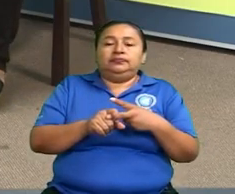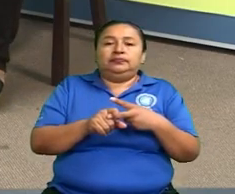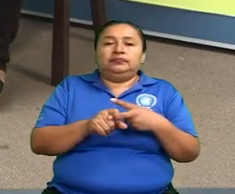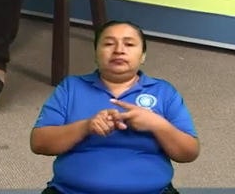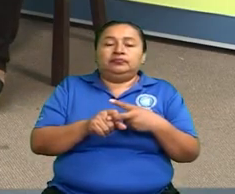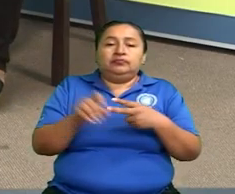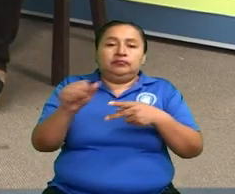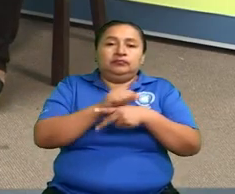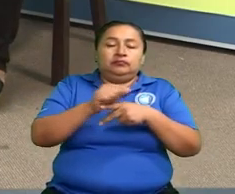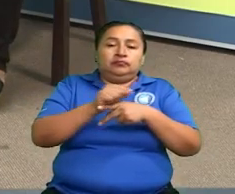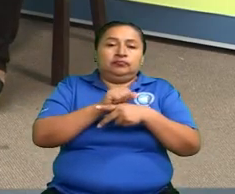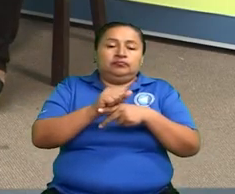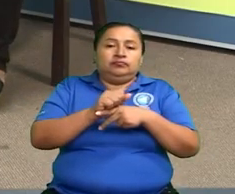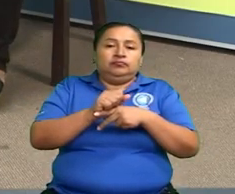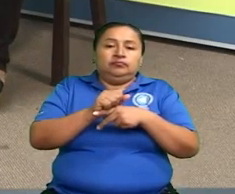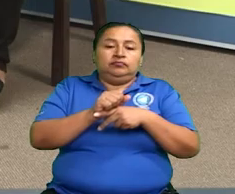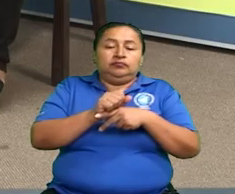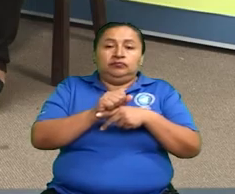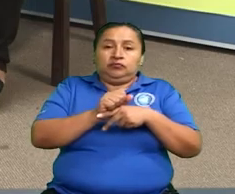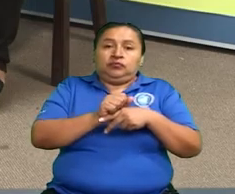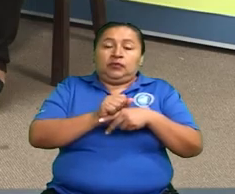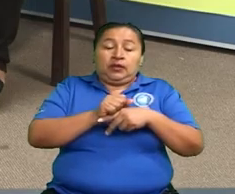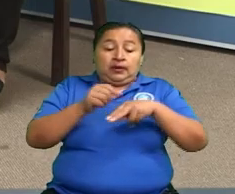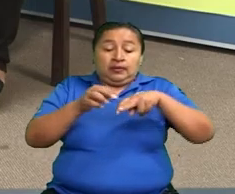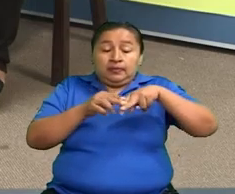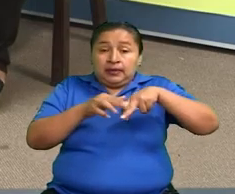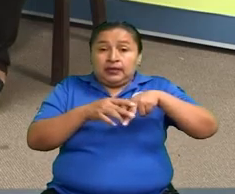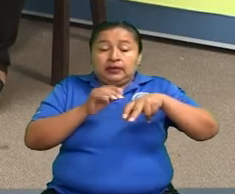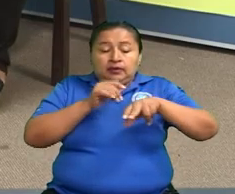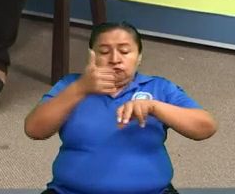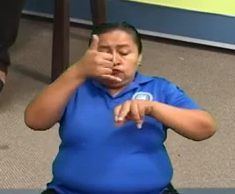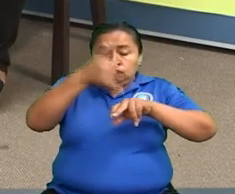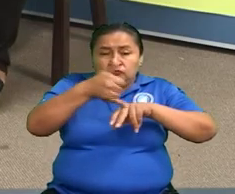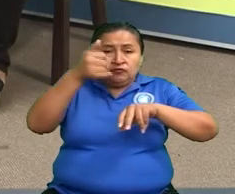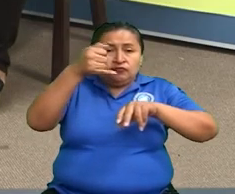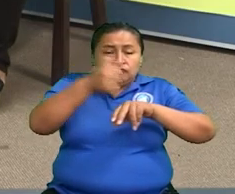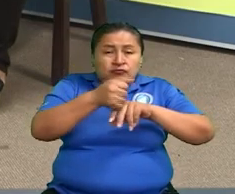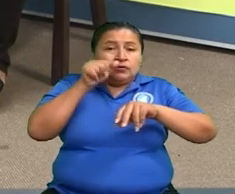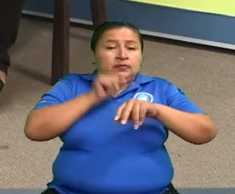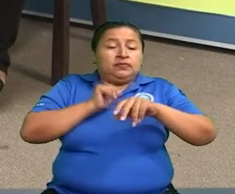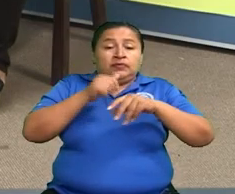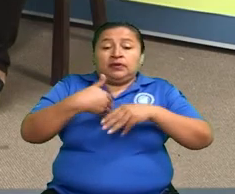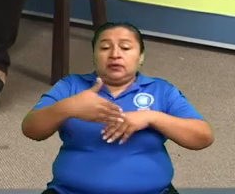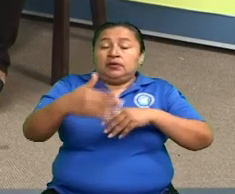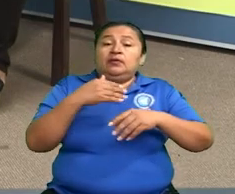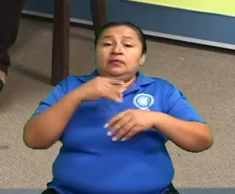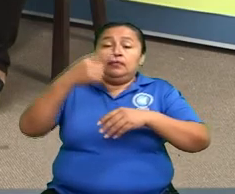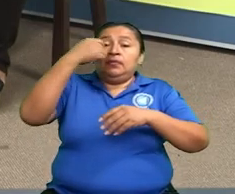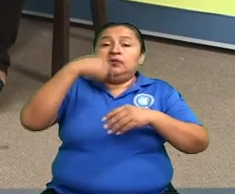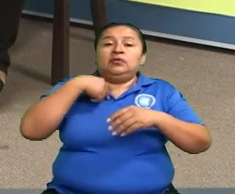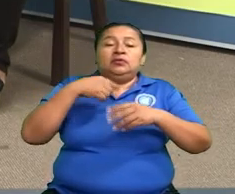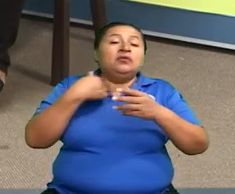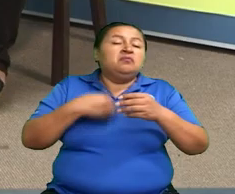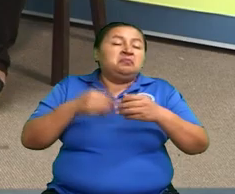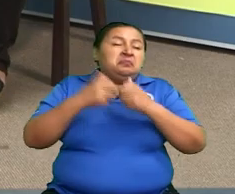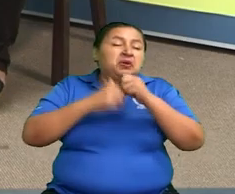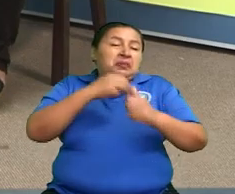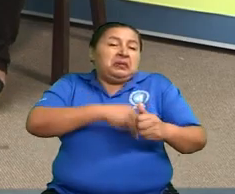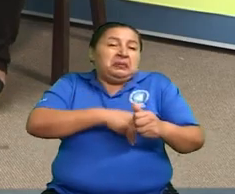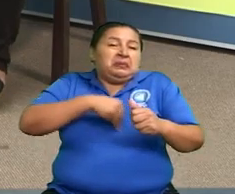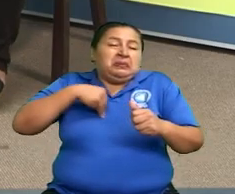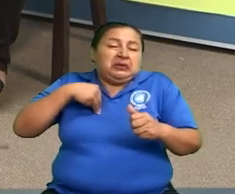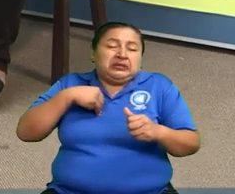de las aplicaciones en las piernitas del resto de vacunas, pues realmente lo que vamos a ver es las molestias, ¿verdad?, de